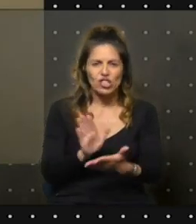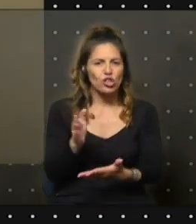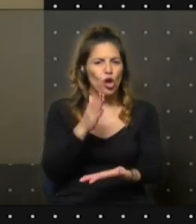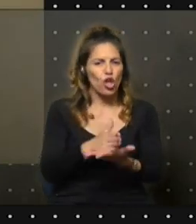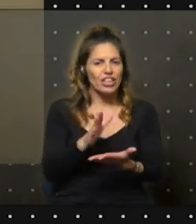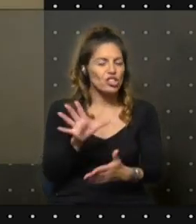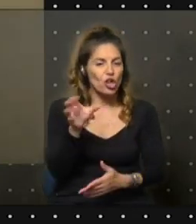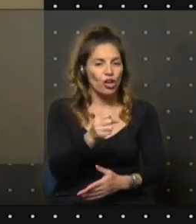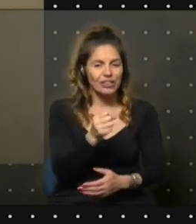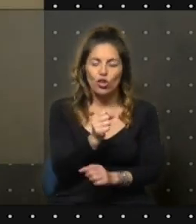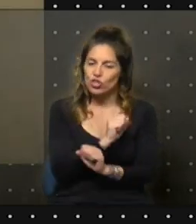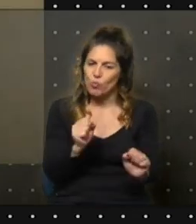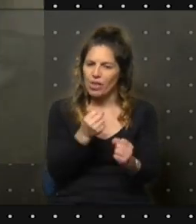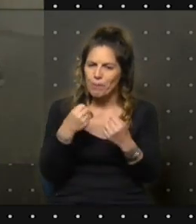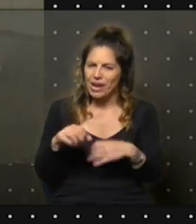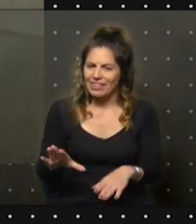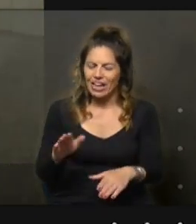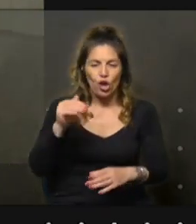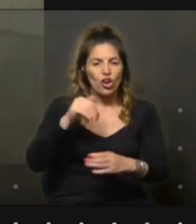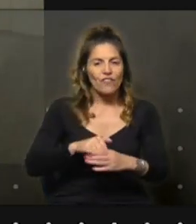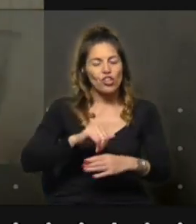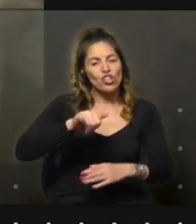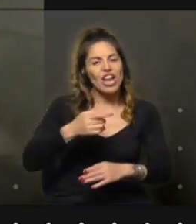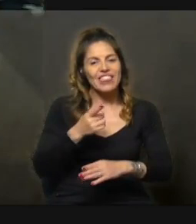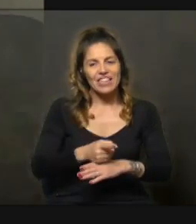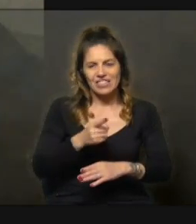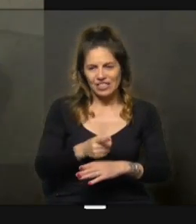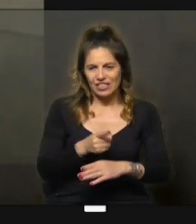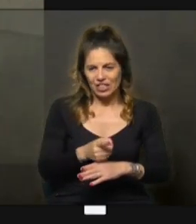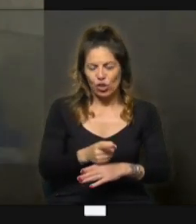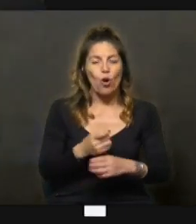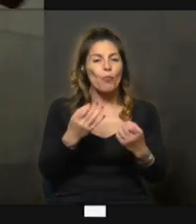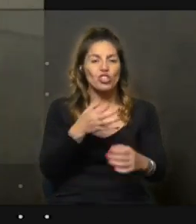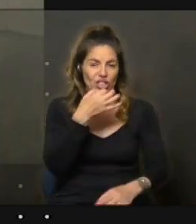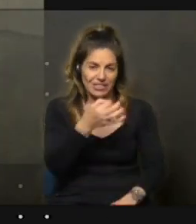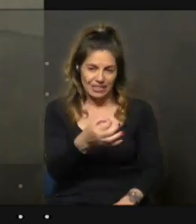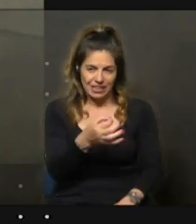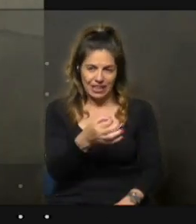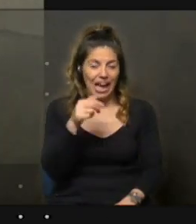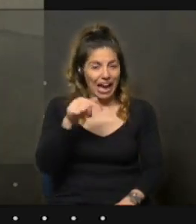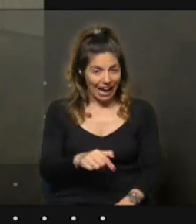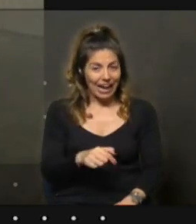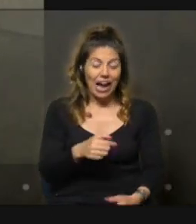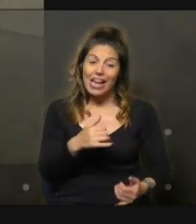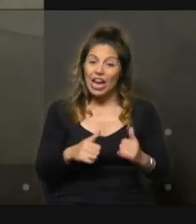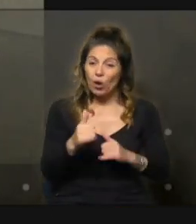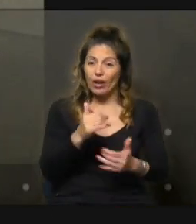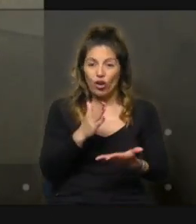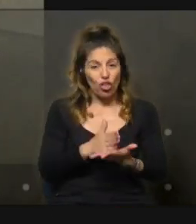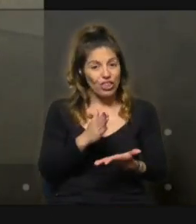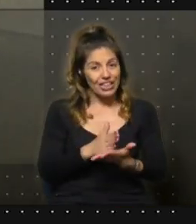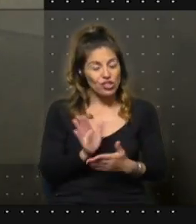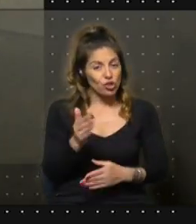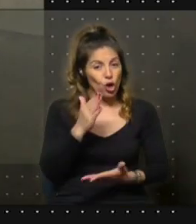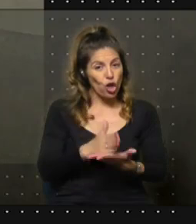conquistados no se pueden perder con el voto ya decidido por eso que te decía acá se pone en juego los derechos todos